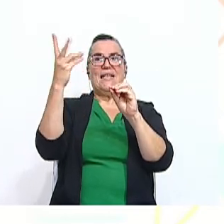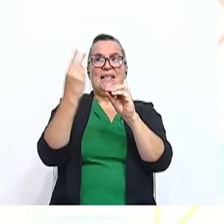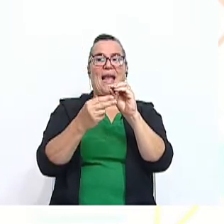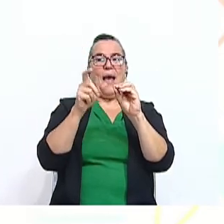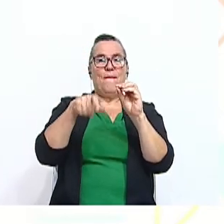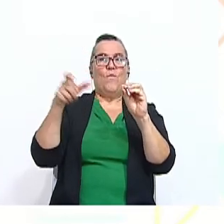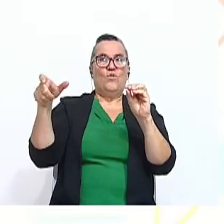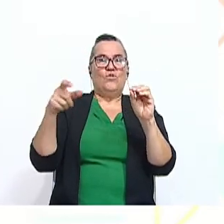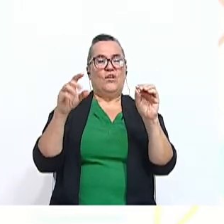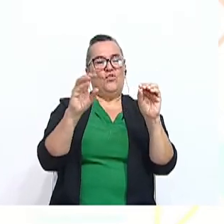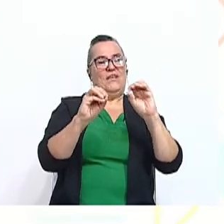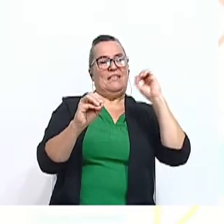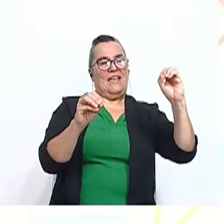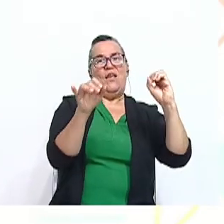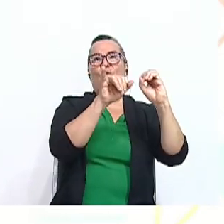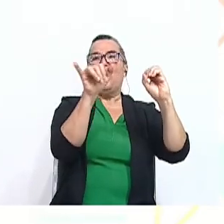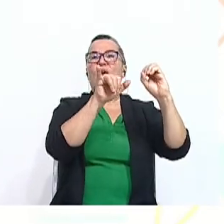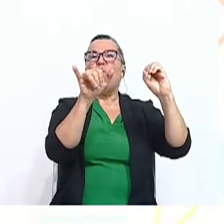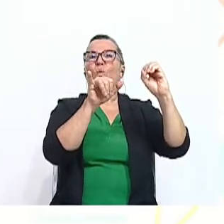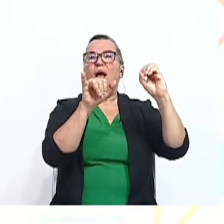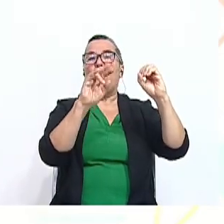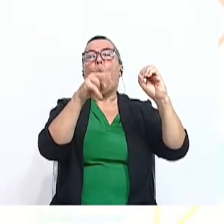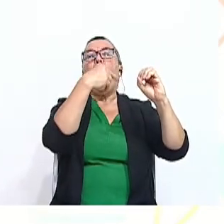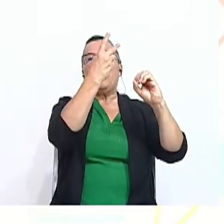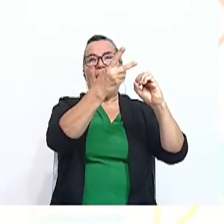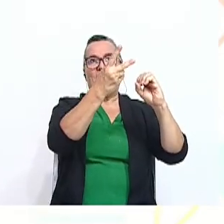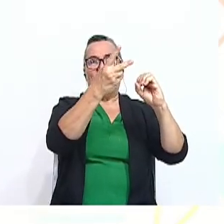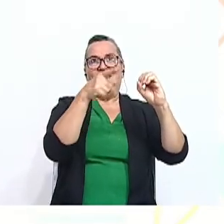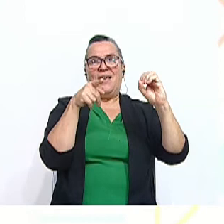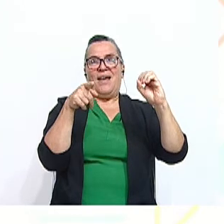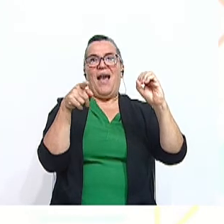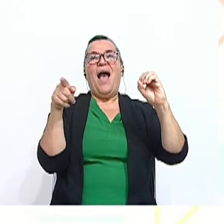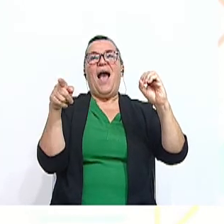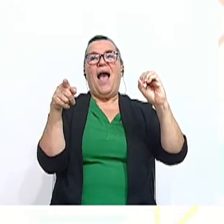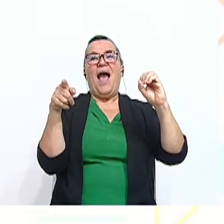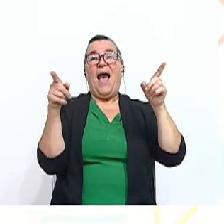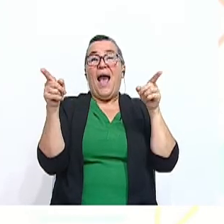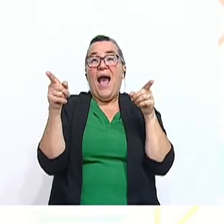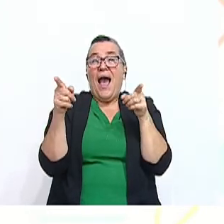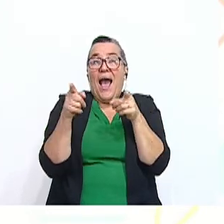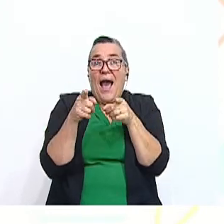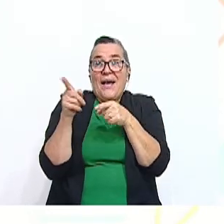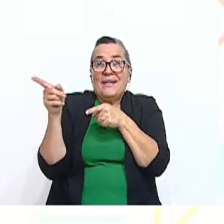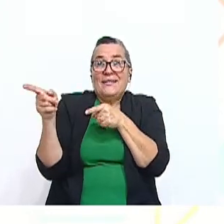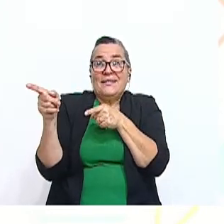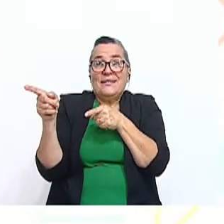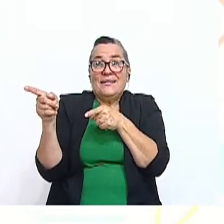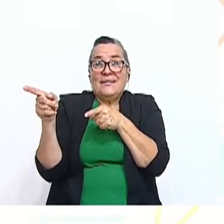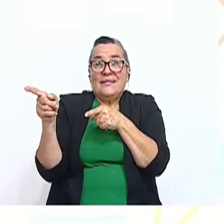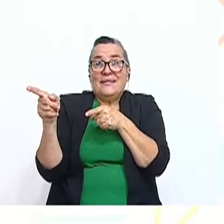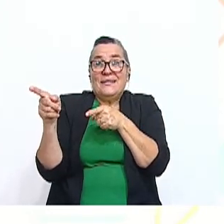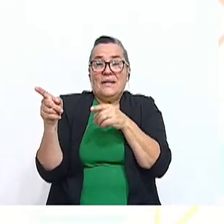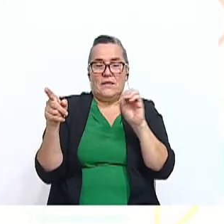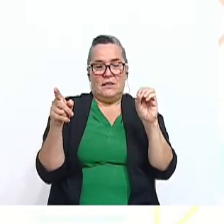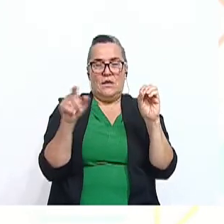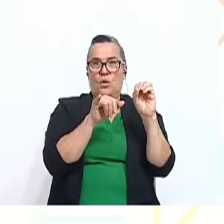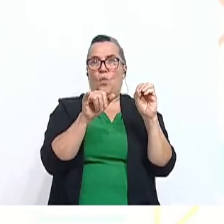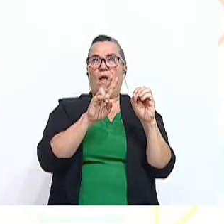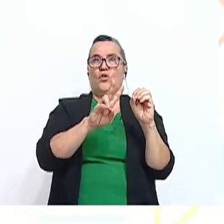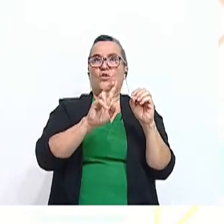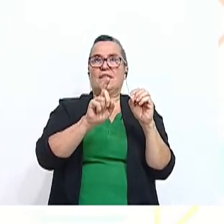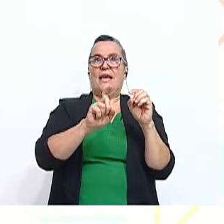tanto, obtenemos esta ecuación cuadrática. Reduciendo términos, obtenemos 0 es igual